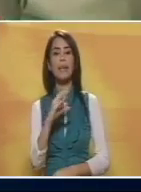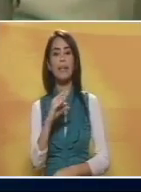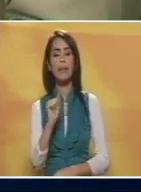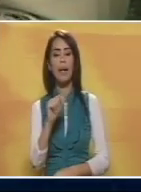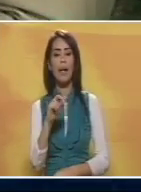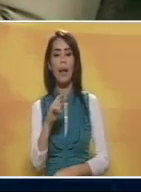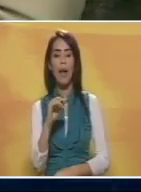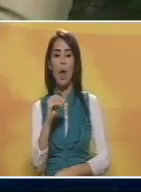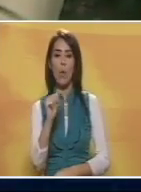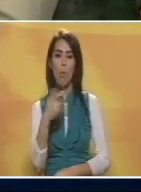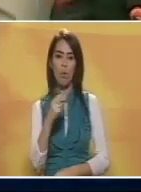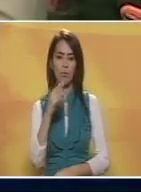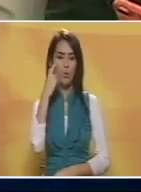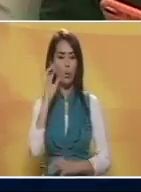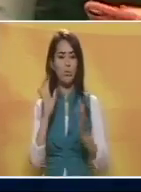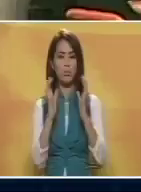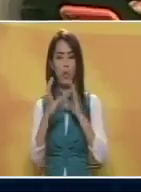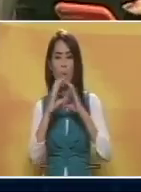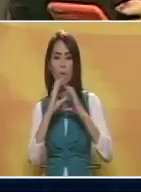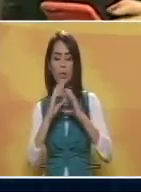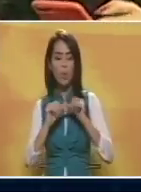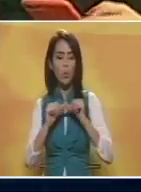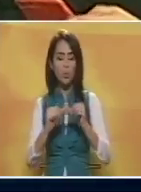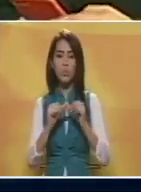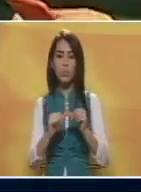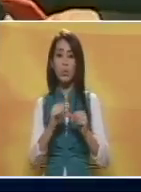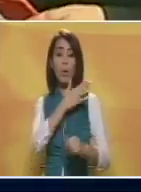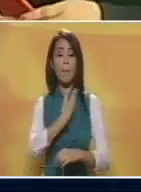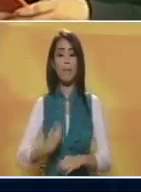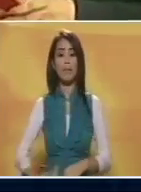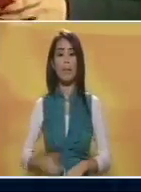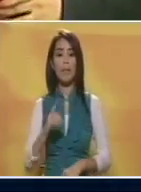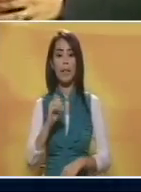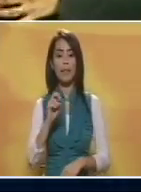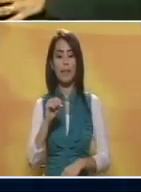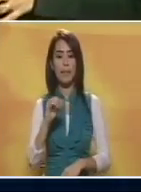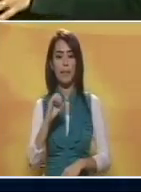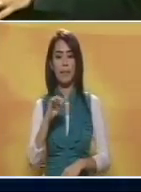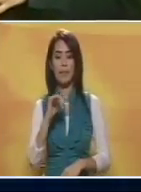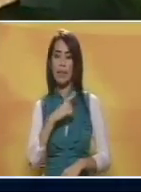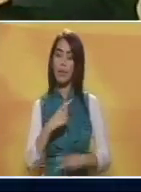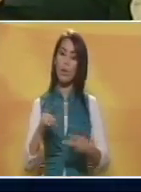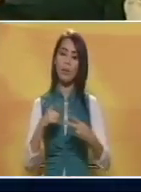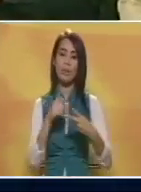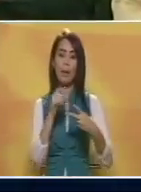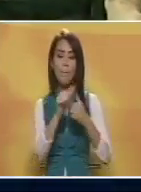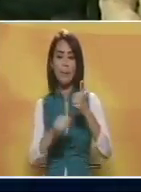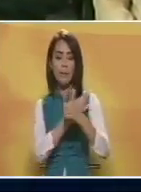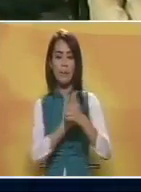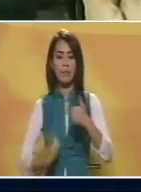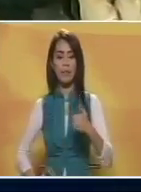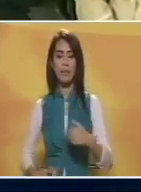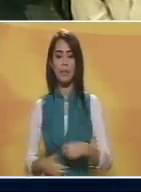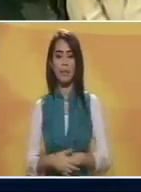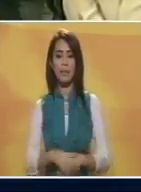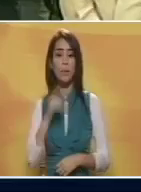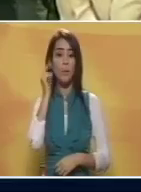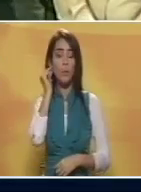comunicación permanente con el presidente Daniel Ortega, con la vicepresidenta Rosario